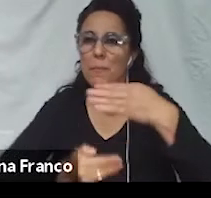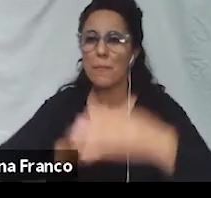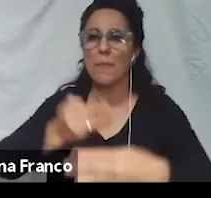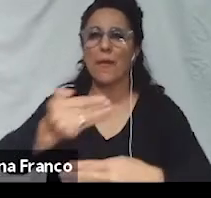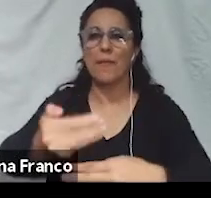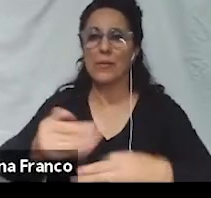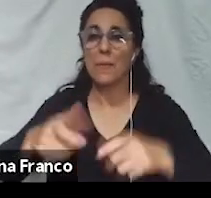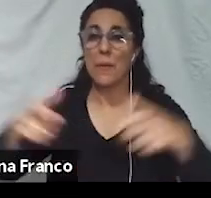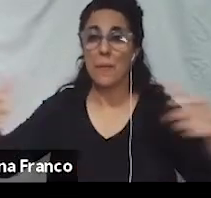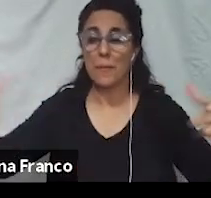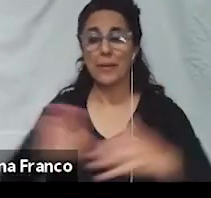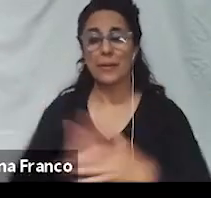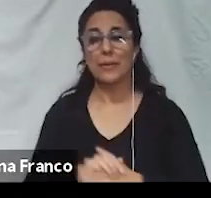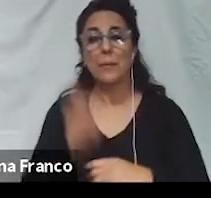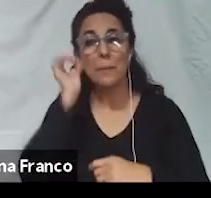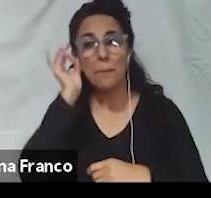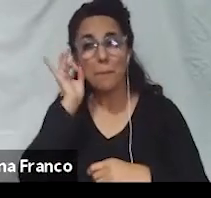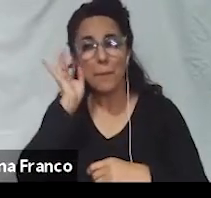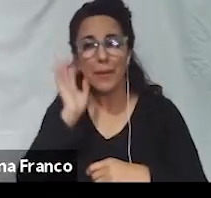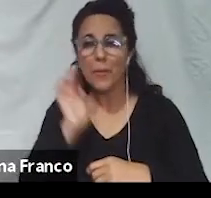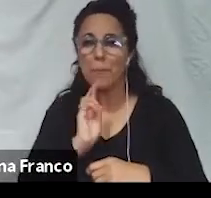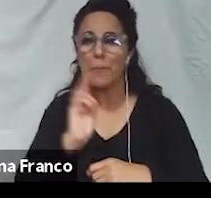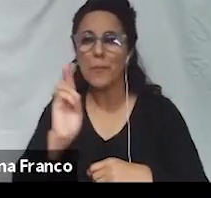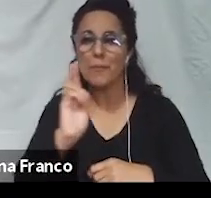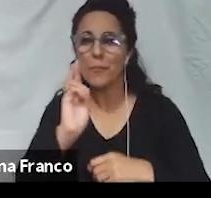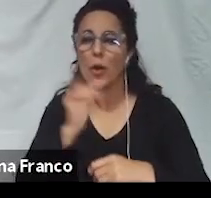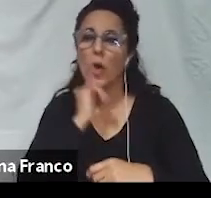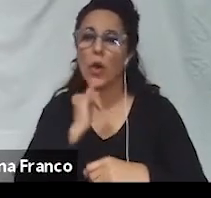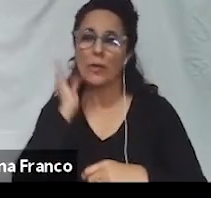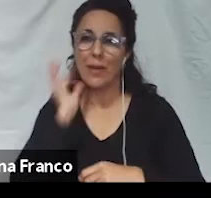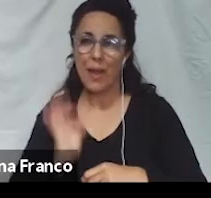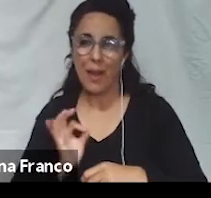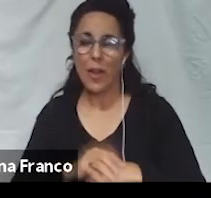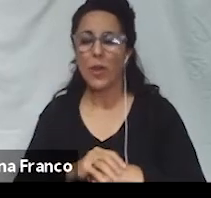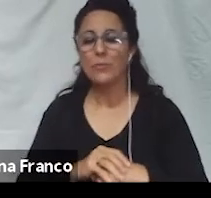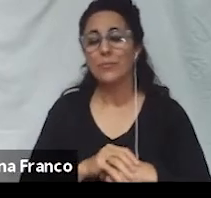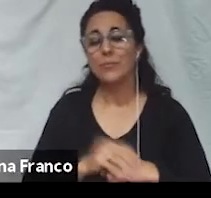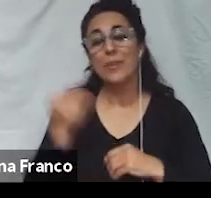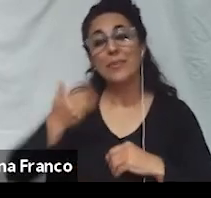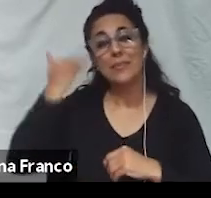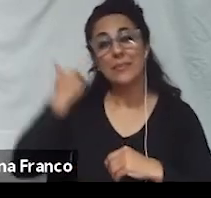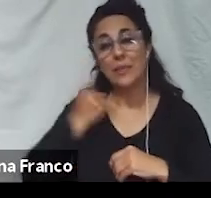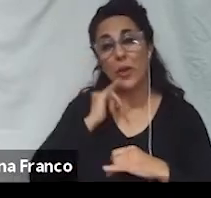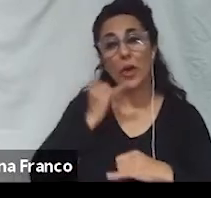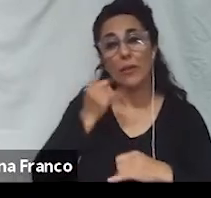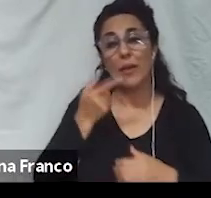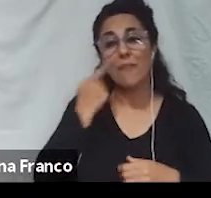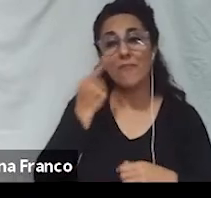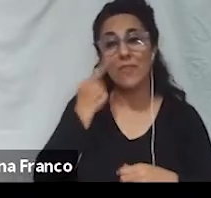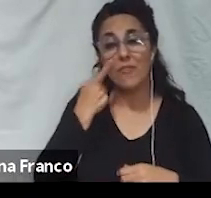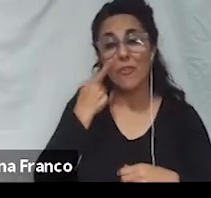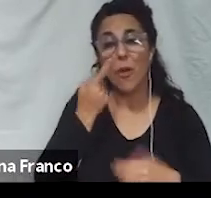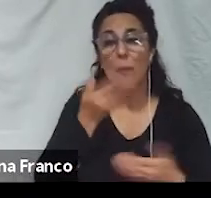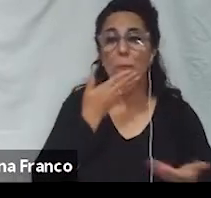me pasó, permítanme contar esto, me pasó que tuve que hacer unas pruebas para un cliente en